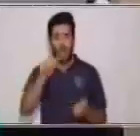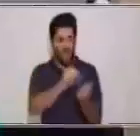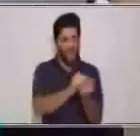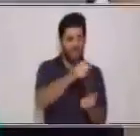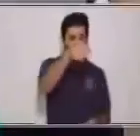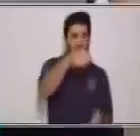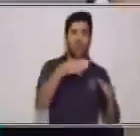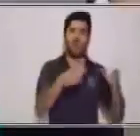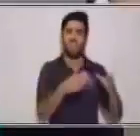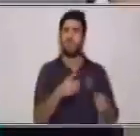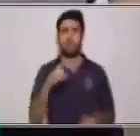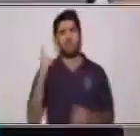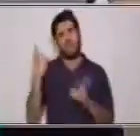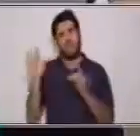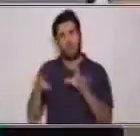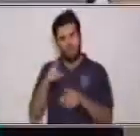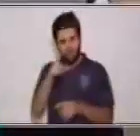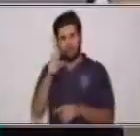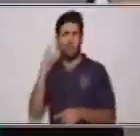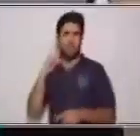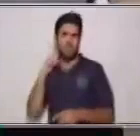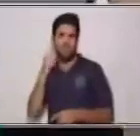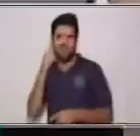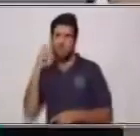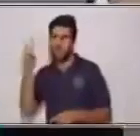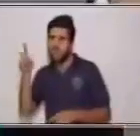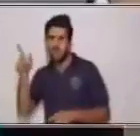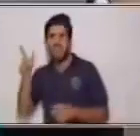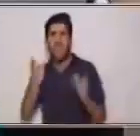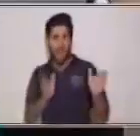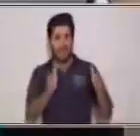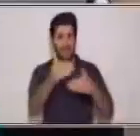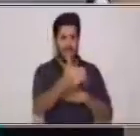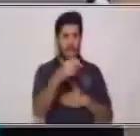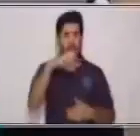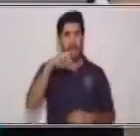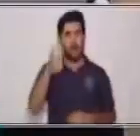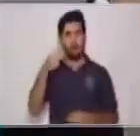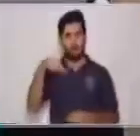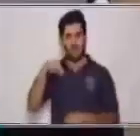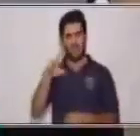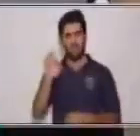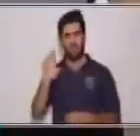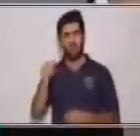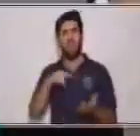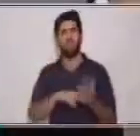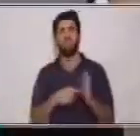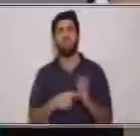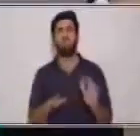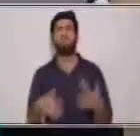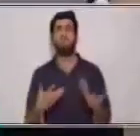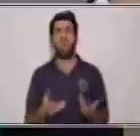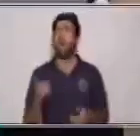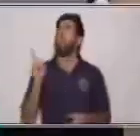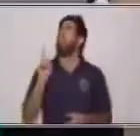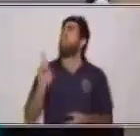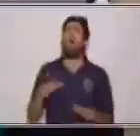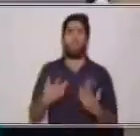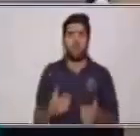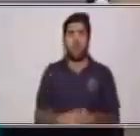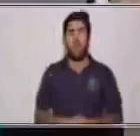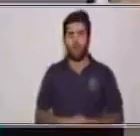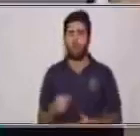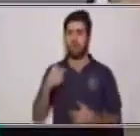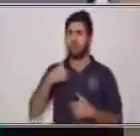vez la expresión la caja de Pandora, pero ¿sabemos realmente de qué se trata y de dónde viene? Muchos me dirán, la caja de Pandora me